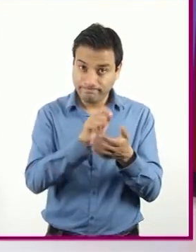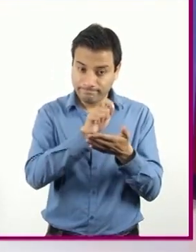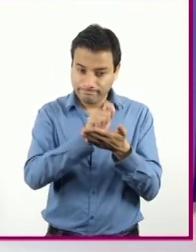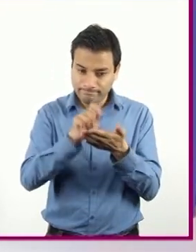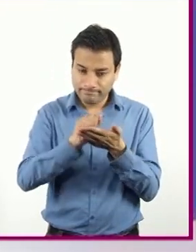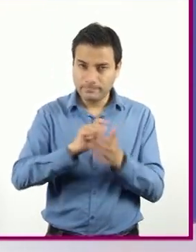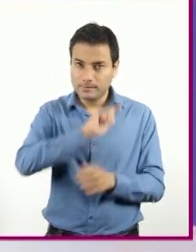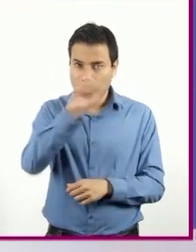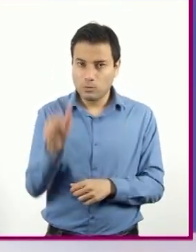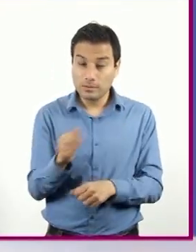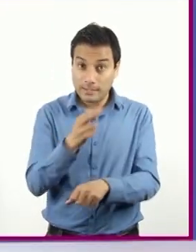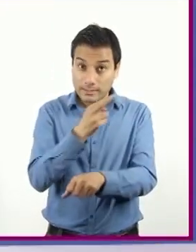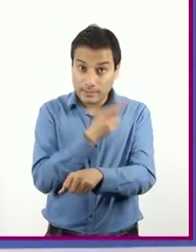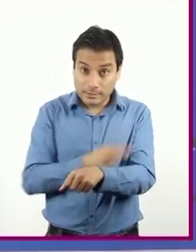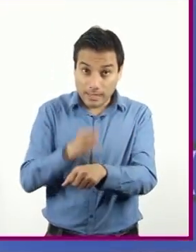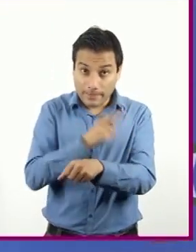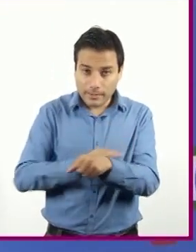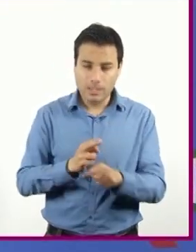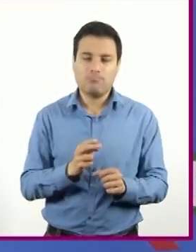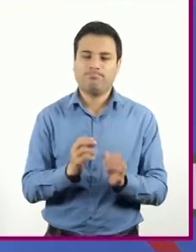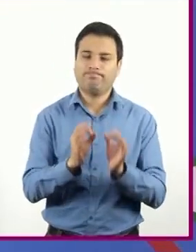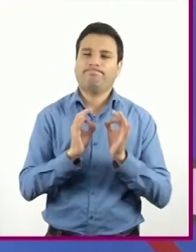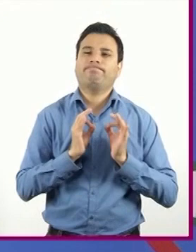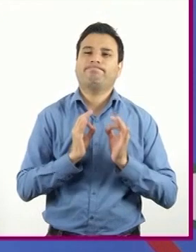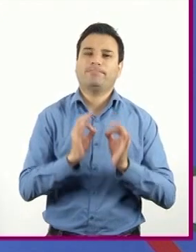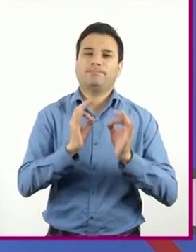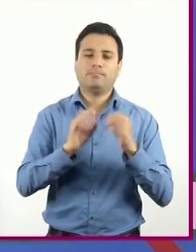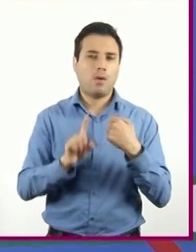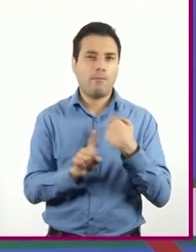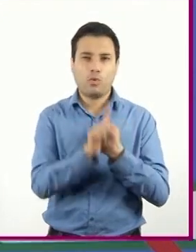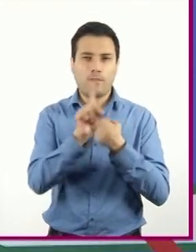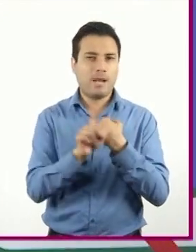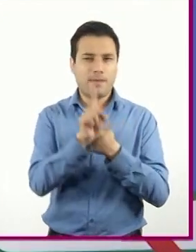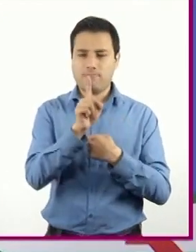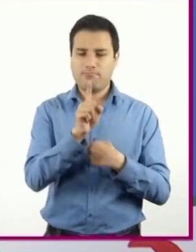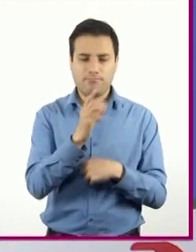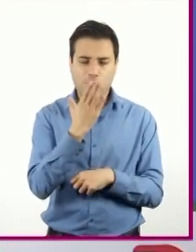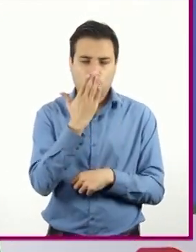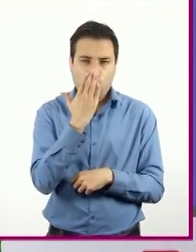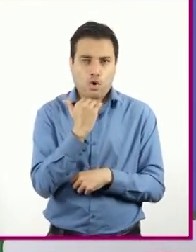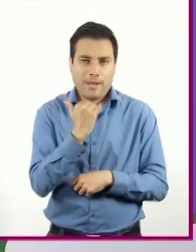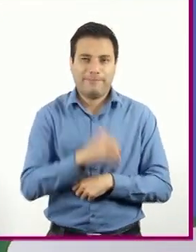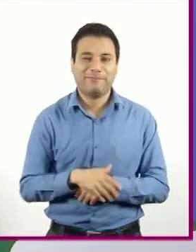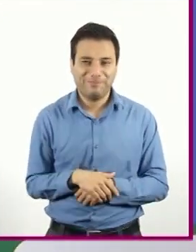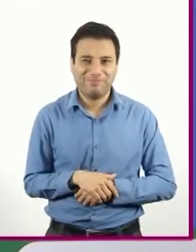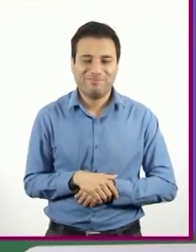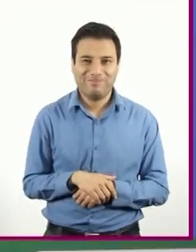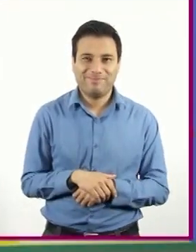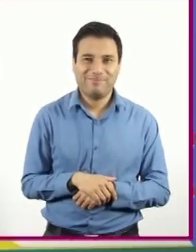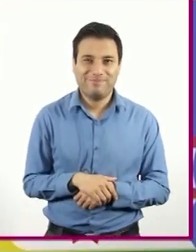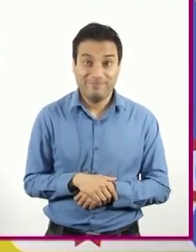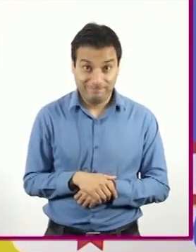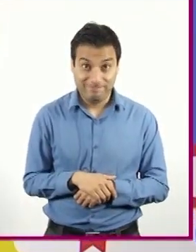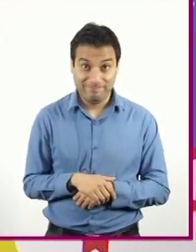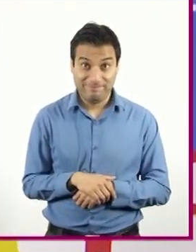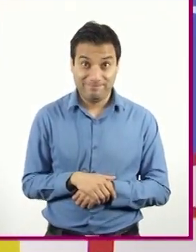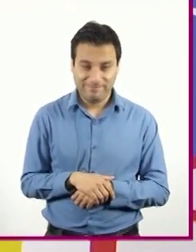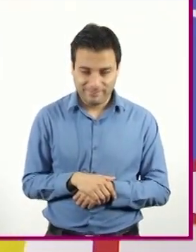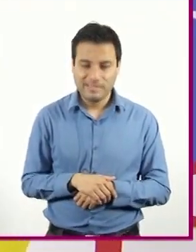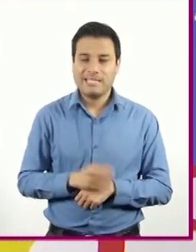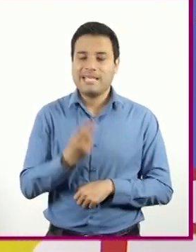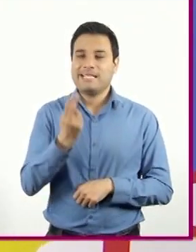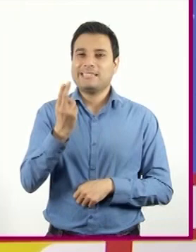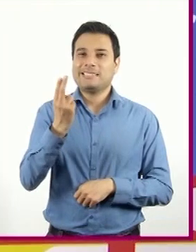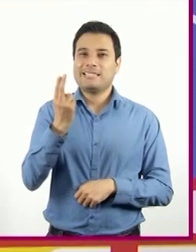o solicitud que deseamos se realice sin contratiempos y de manera efectiva. Por ello, es